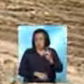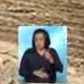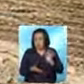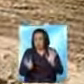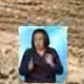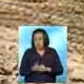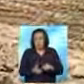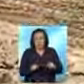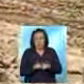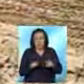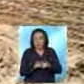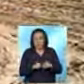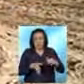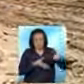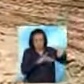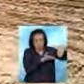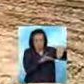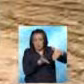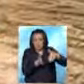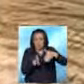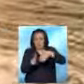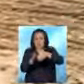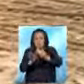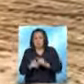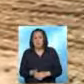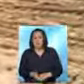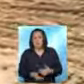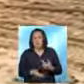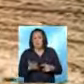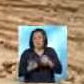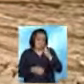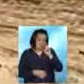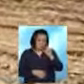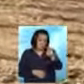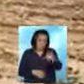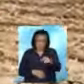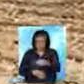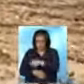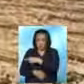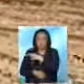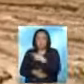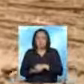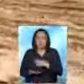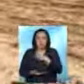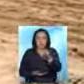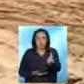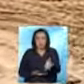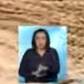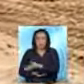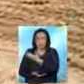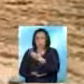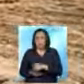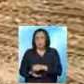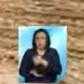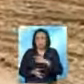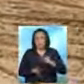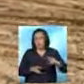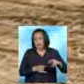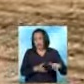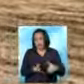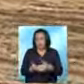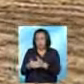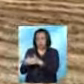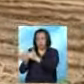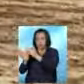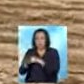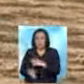especie de pasillo de zanjón que, como podemos ver aquí, transcurre. Ese es todo el camino que han seguido las aguas que